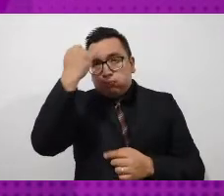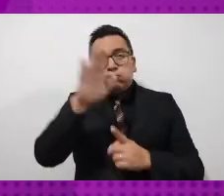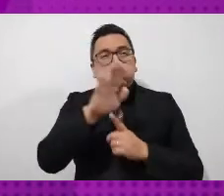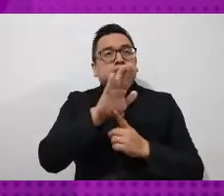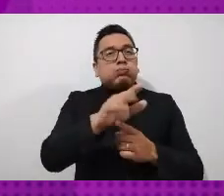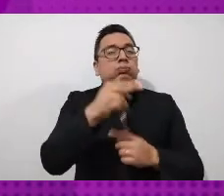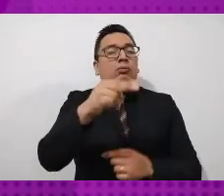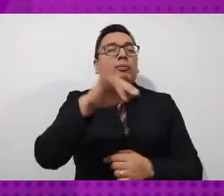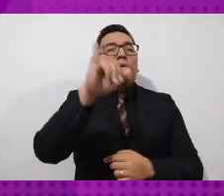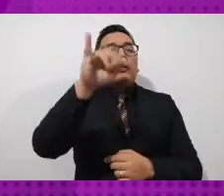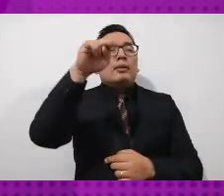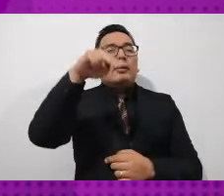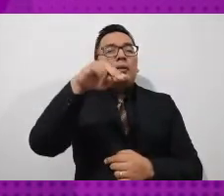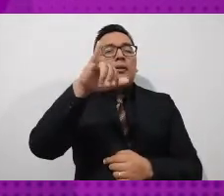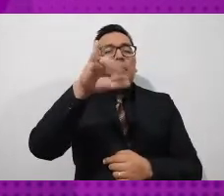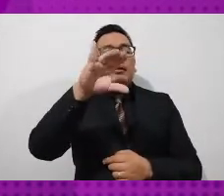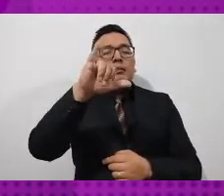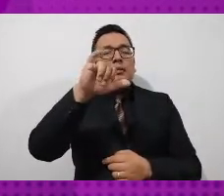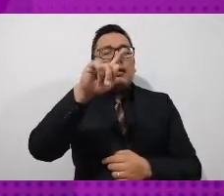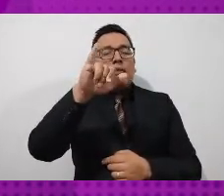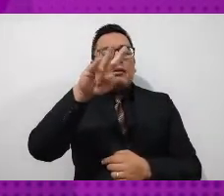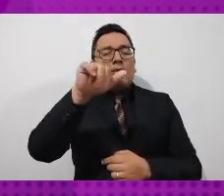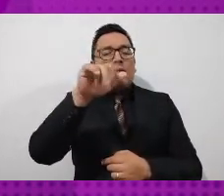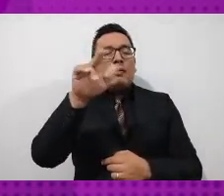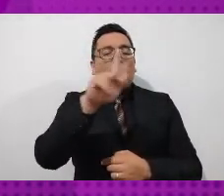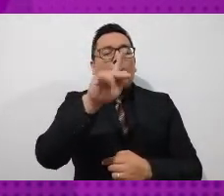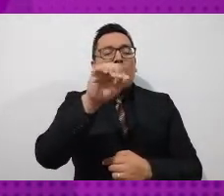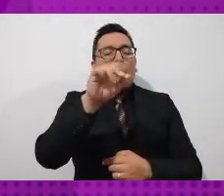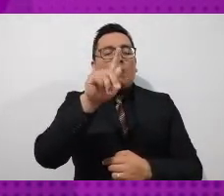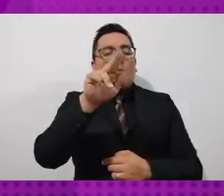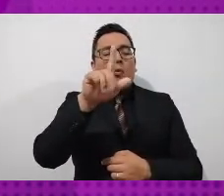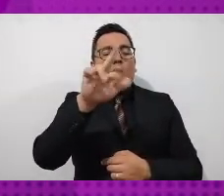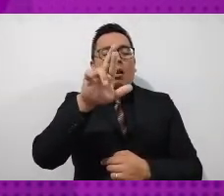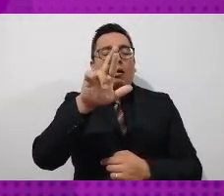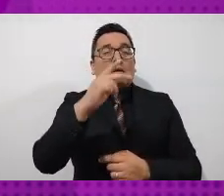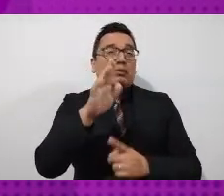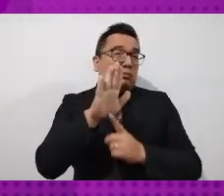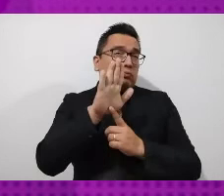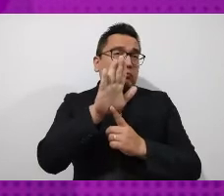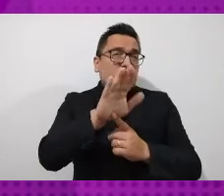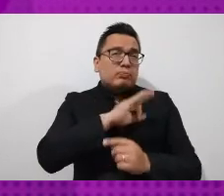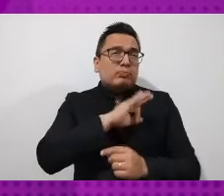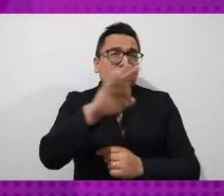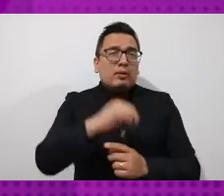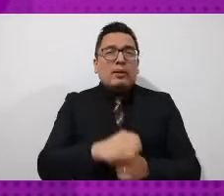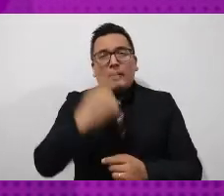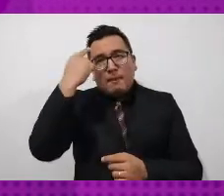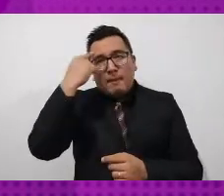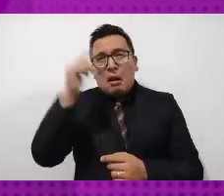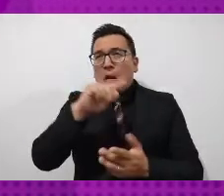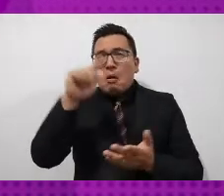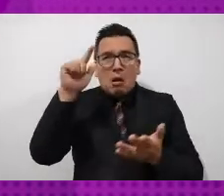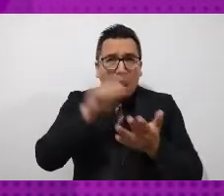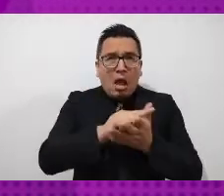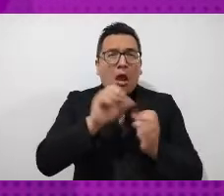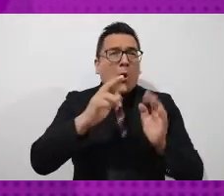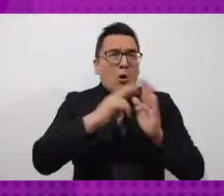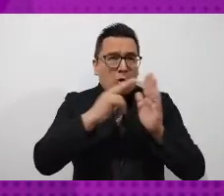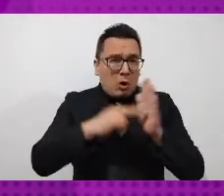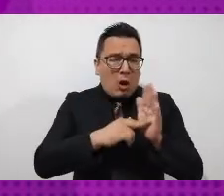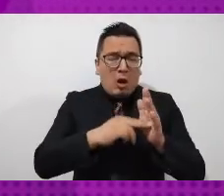leyes, decretos, reglamentos o cualquier norma administrativa de carácter general.